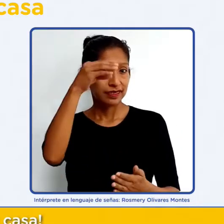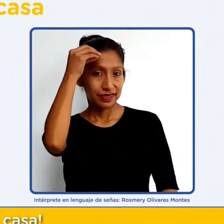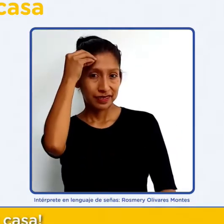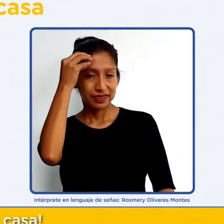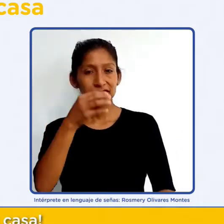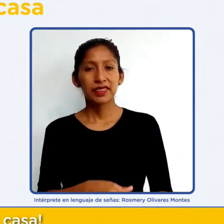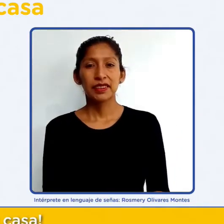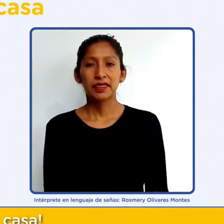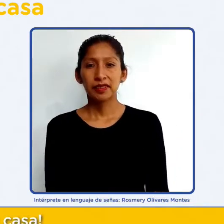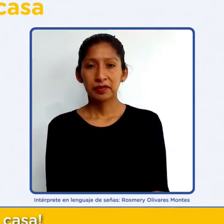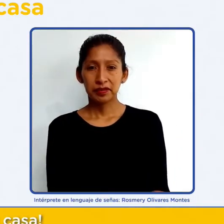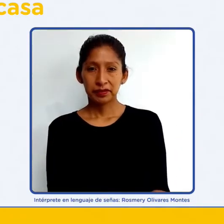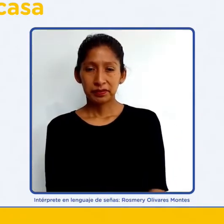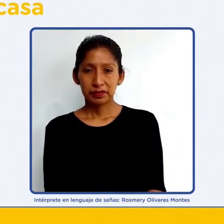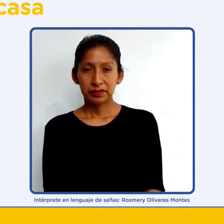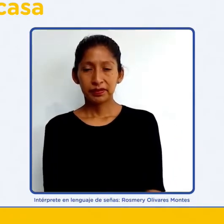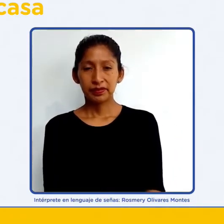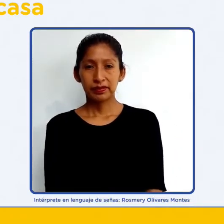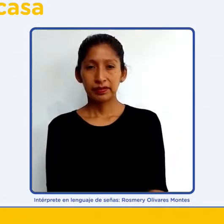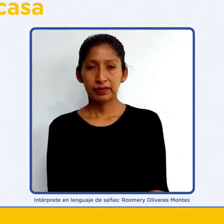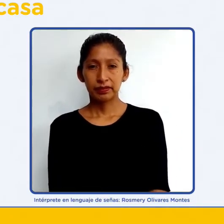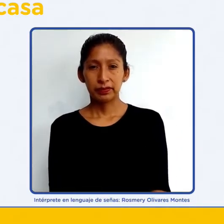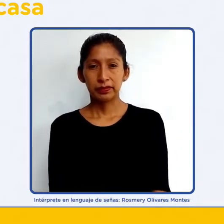Aprendo en Casa.